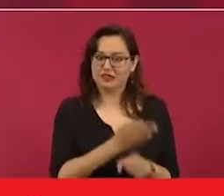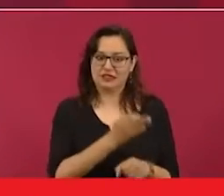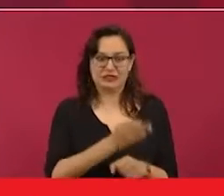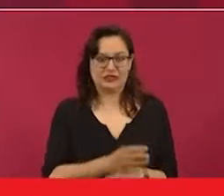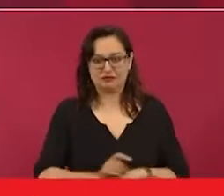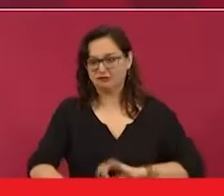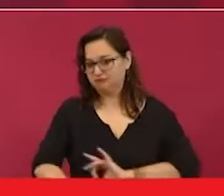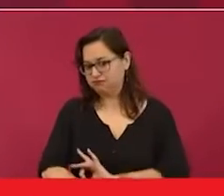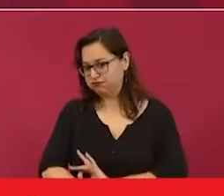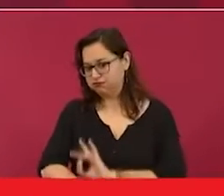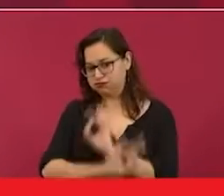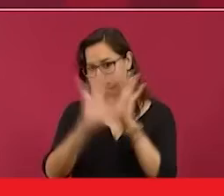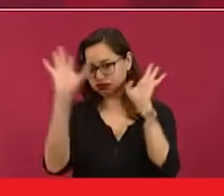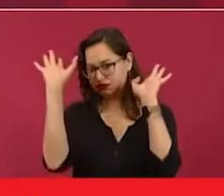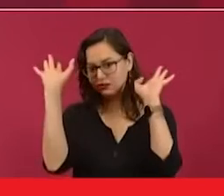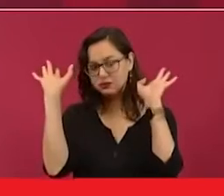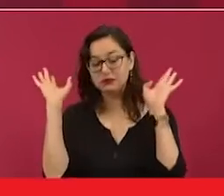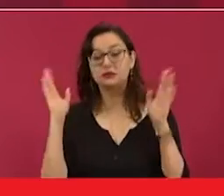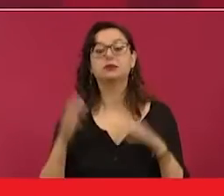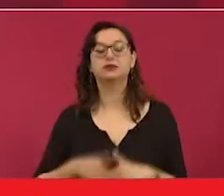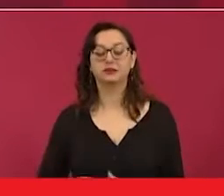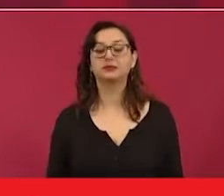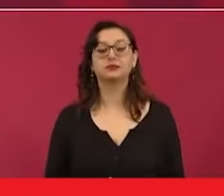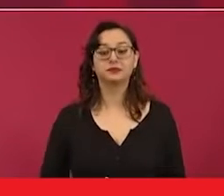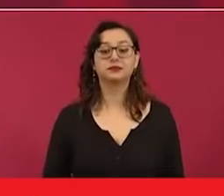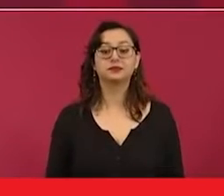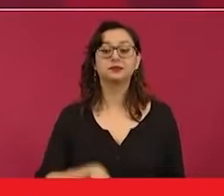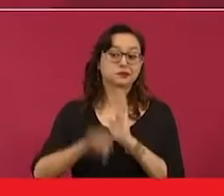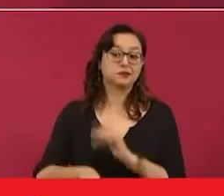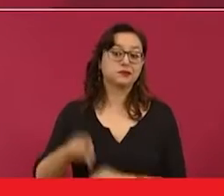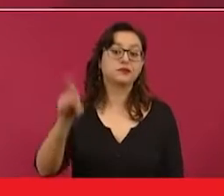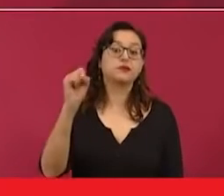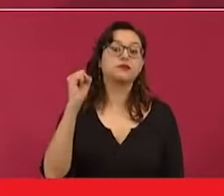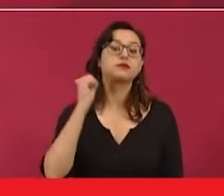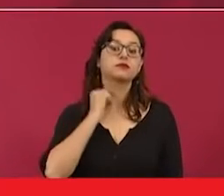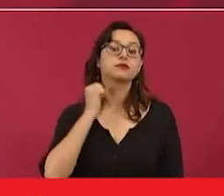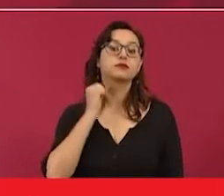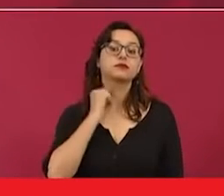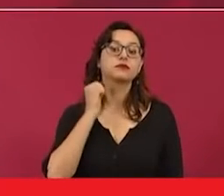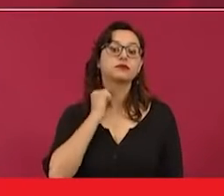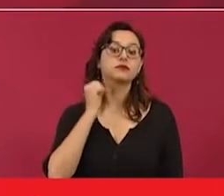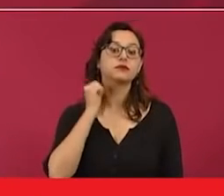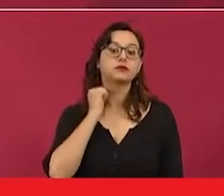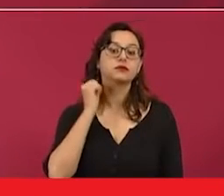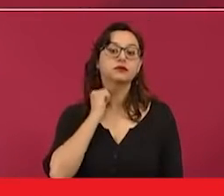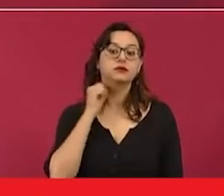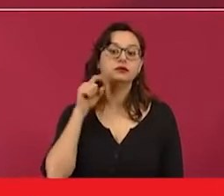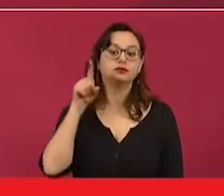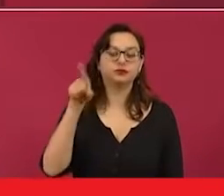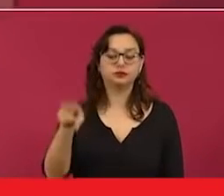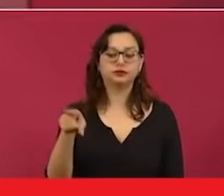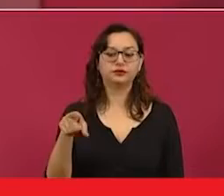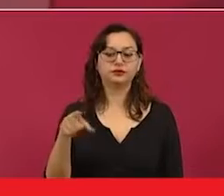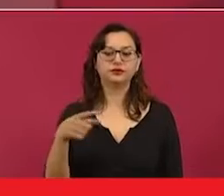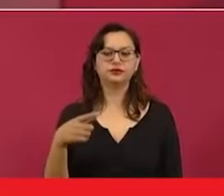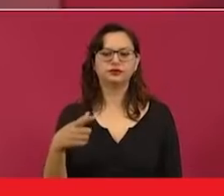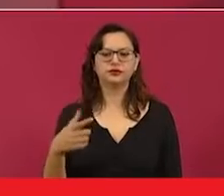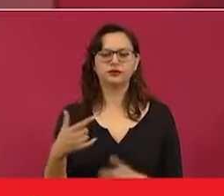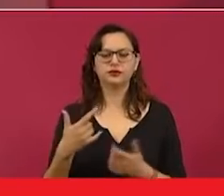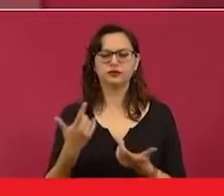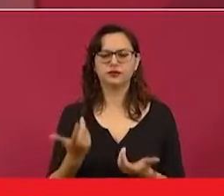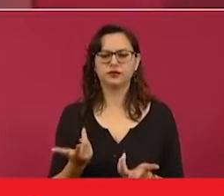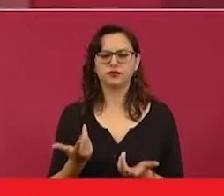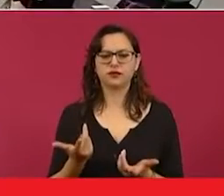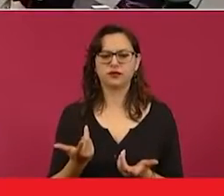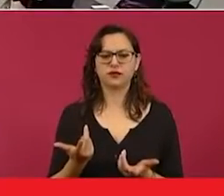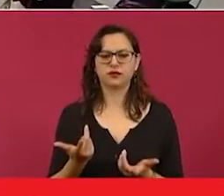imagínense, en el Senado llevan un rompecabezas. ¿Cómo se le llama?